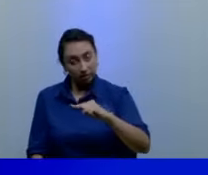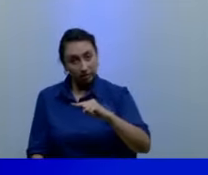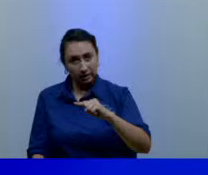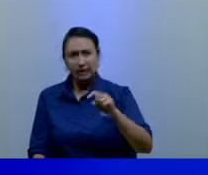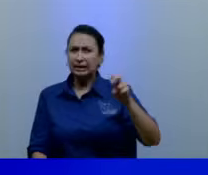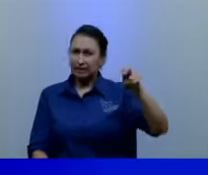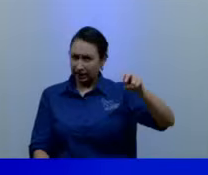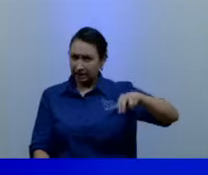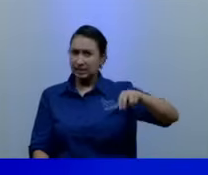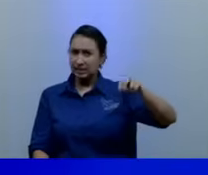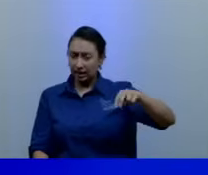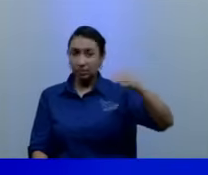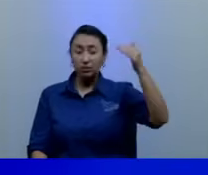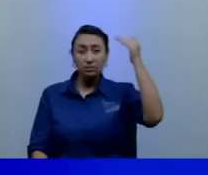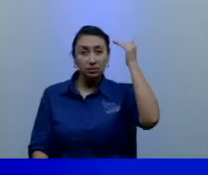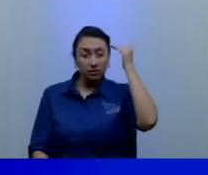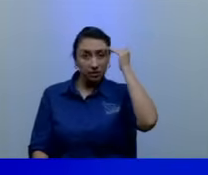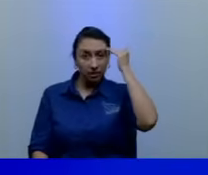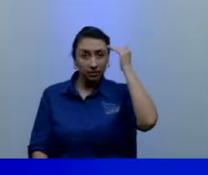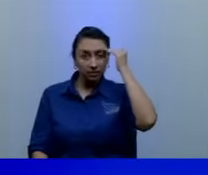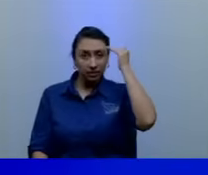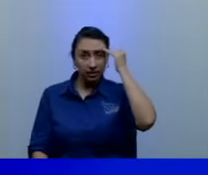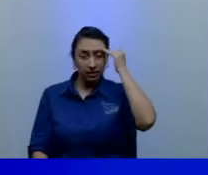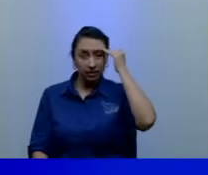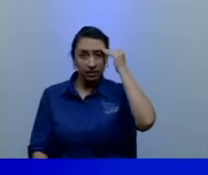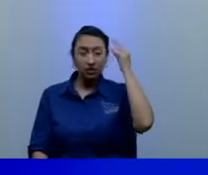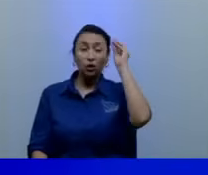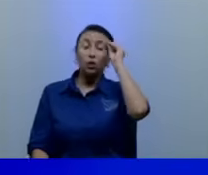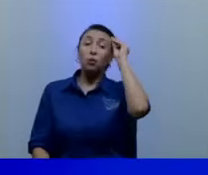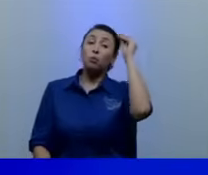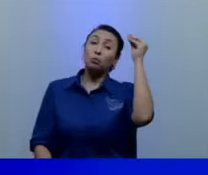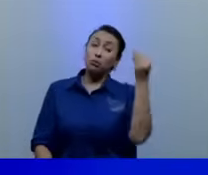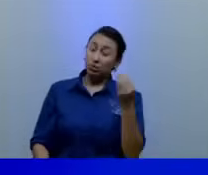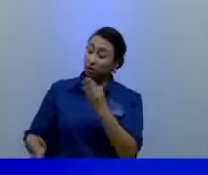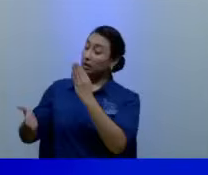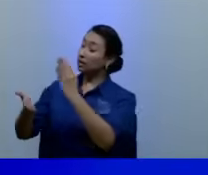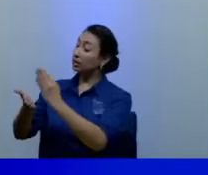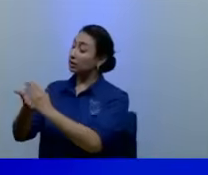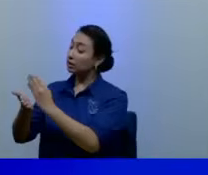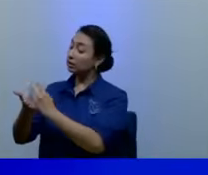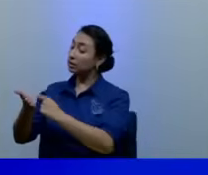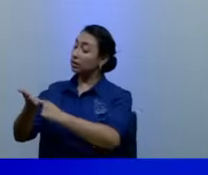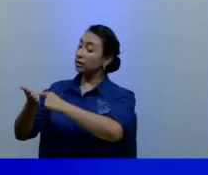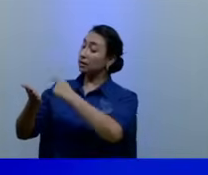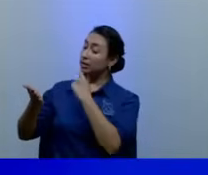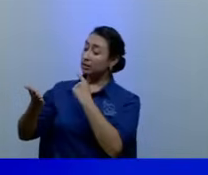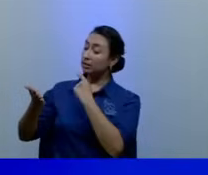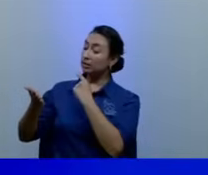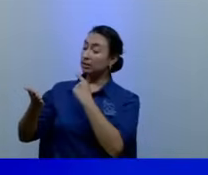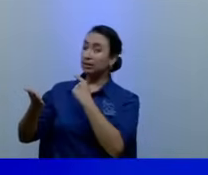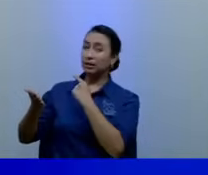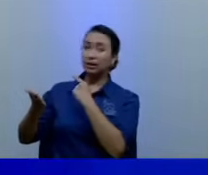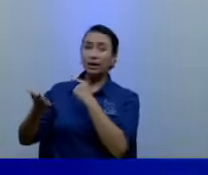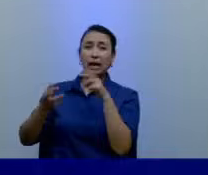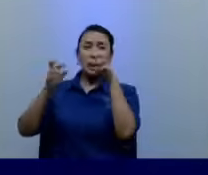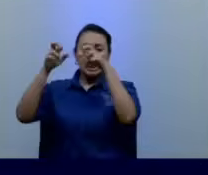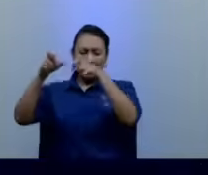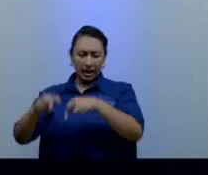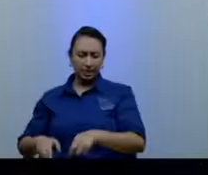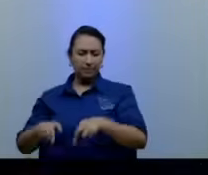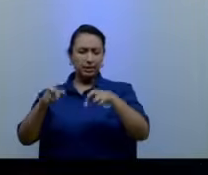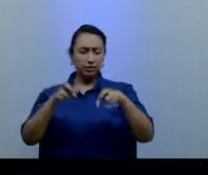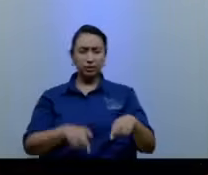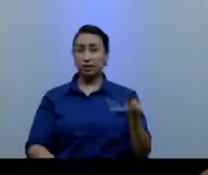6, cuando dice los que no van a heredar en el reino, y afeminados, homosexuales,